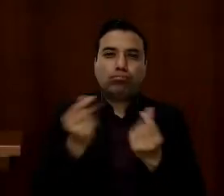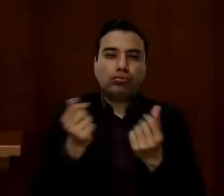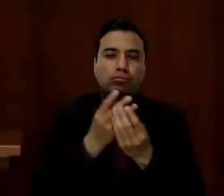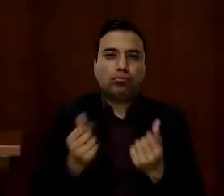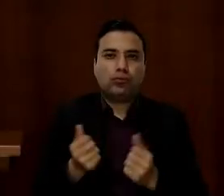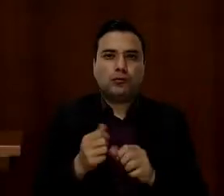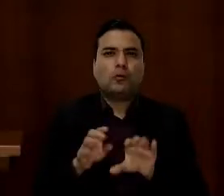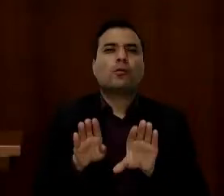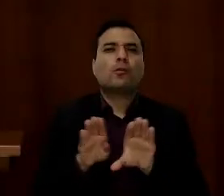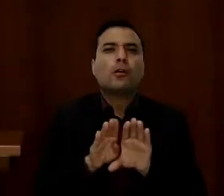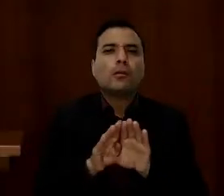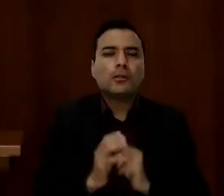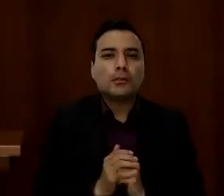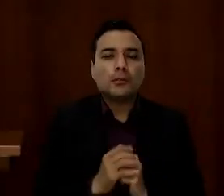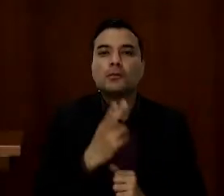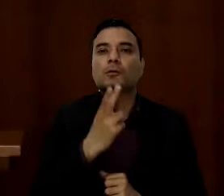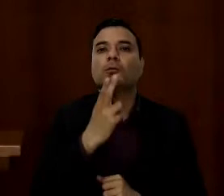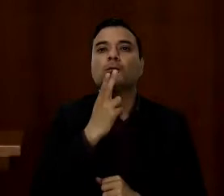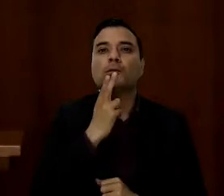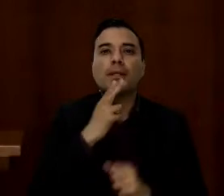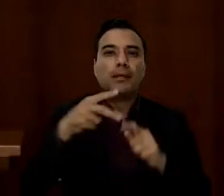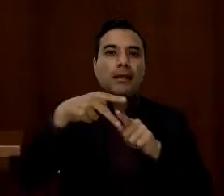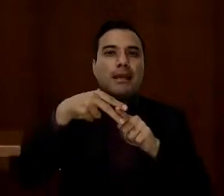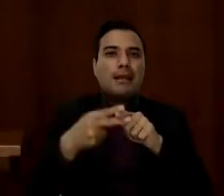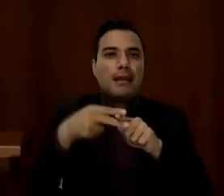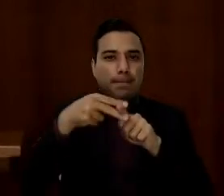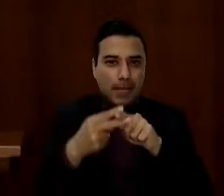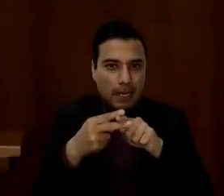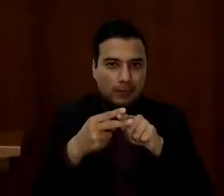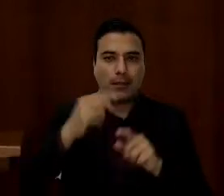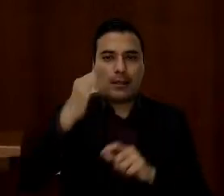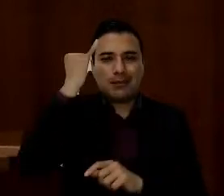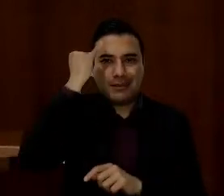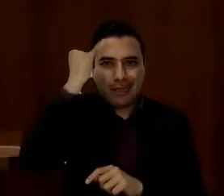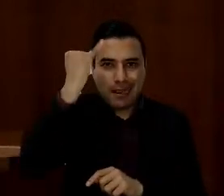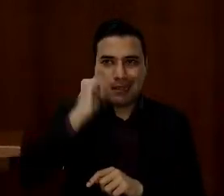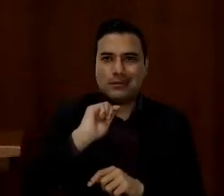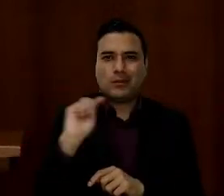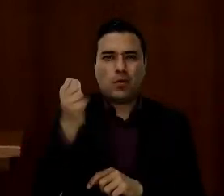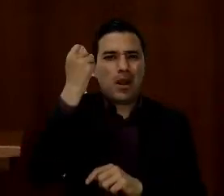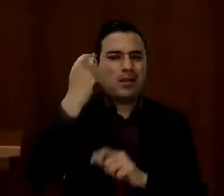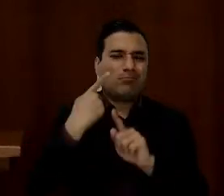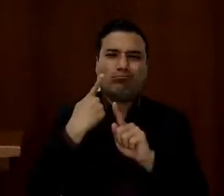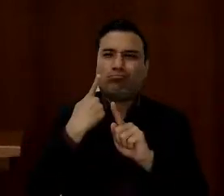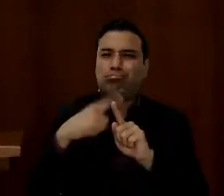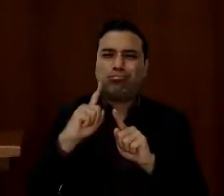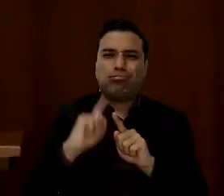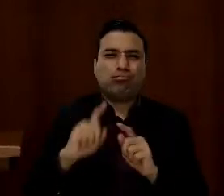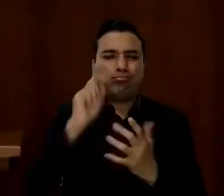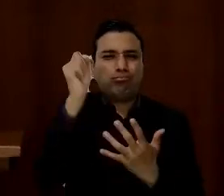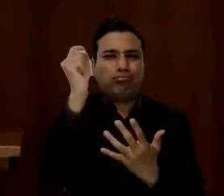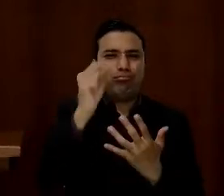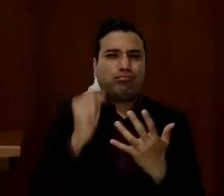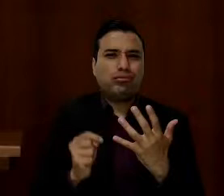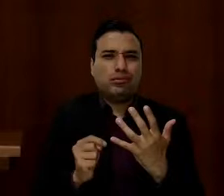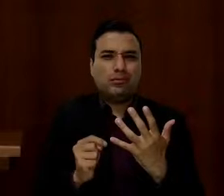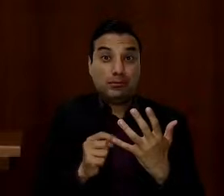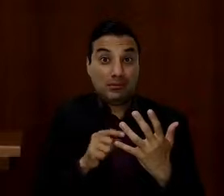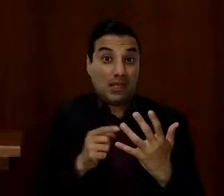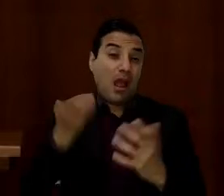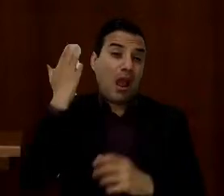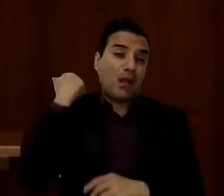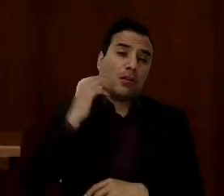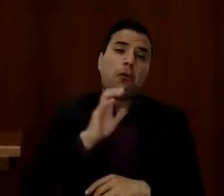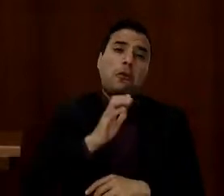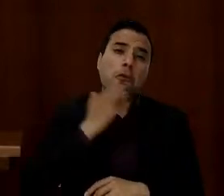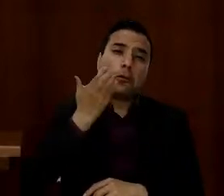mediante instrumentos, herramientas y tecnologías distintas a las que tradicionalmente se